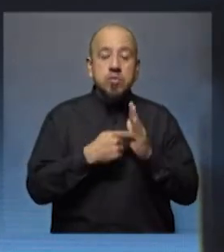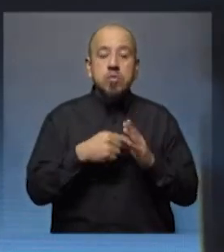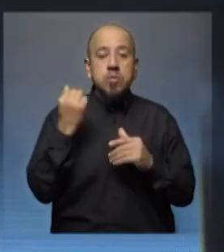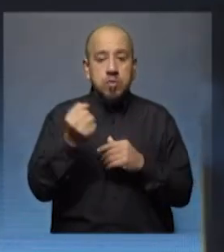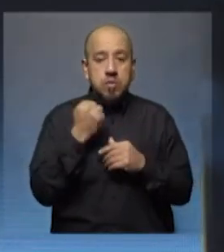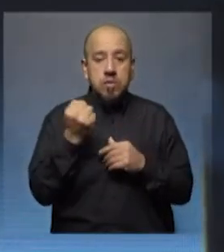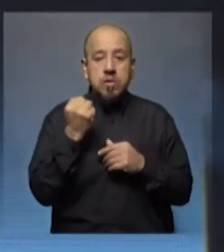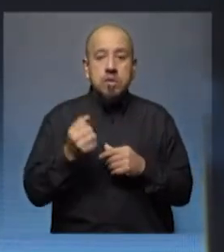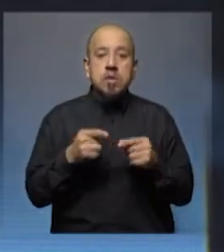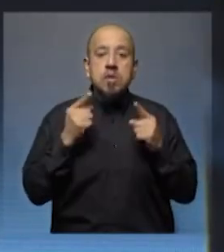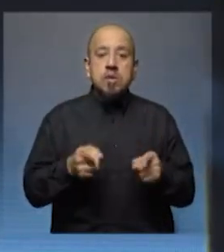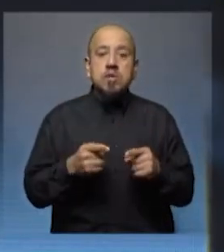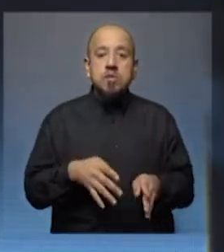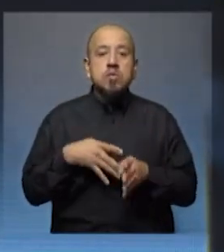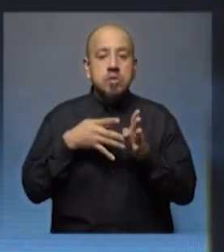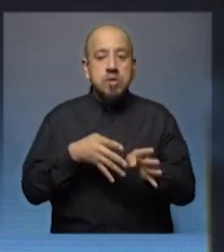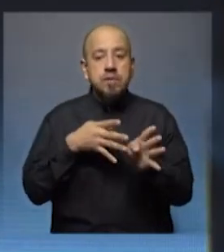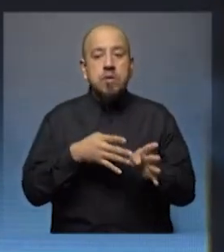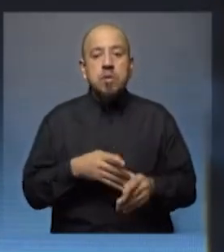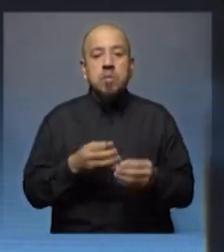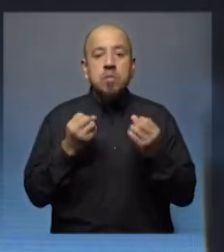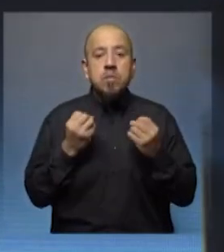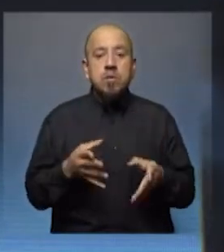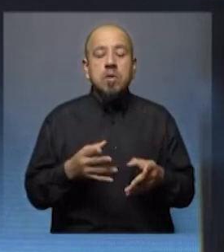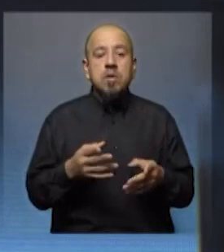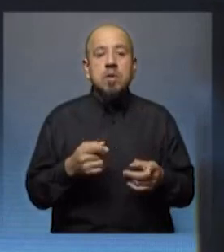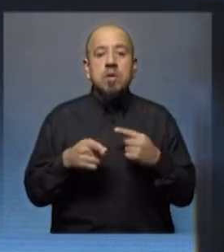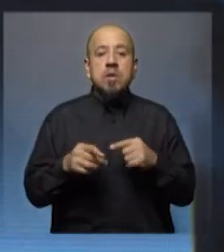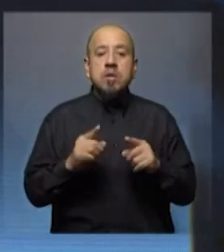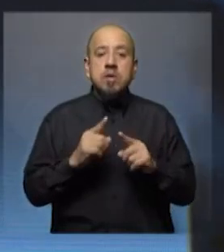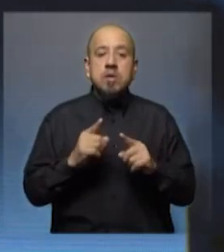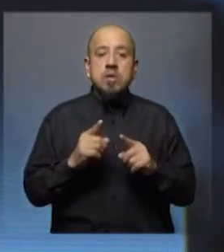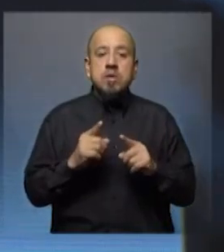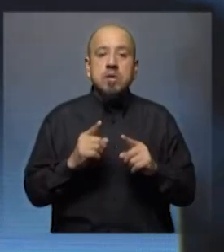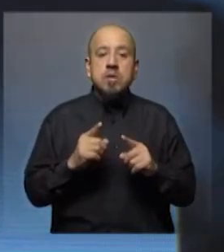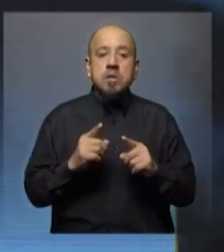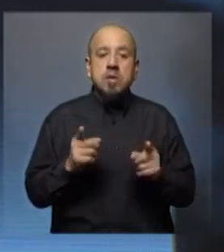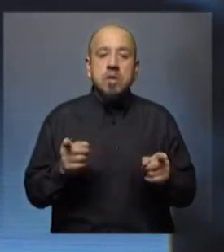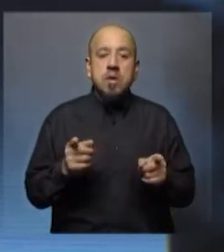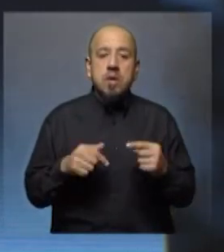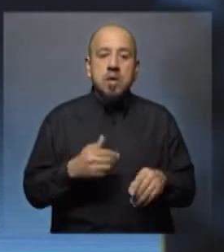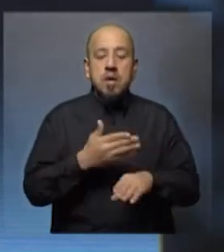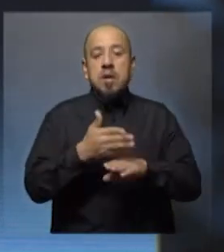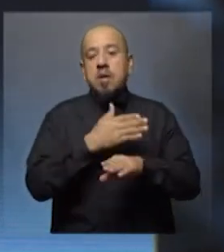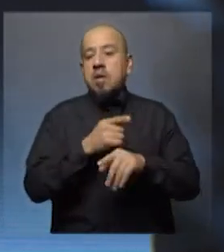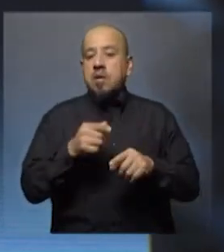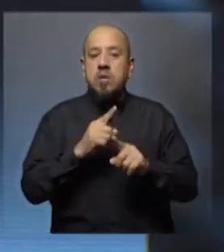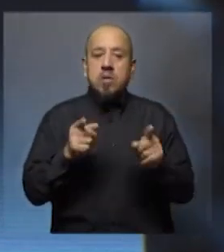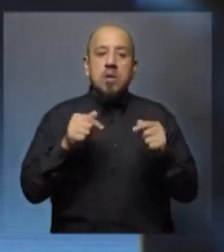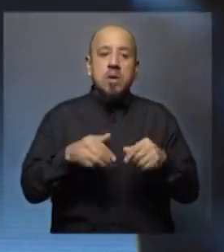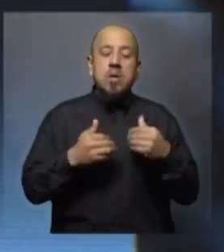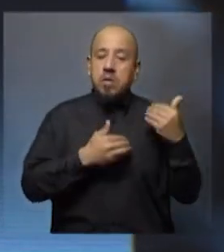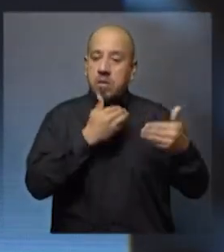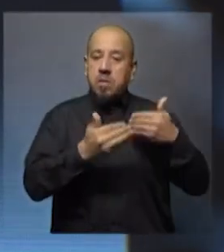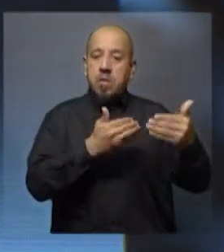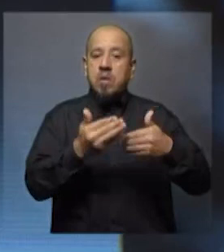y es un gran desafío porque eso no es manejable desde afuera es parte de